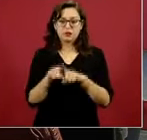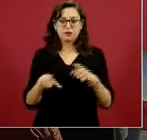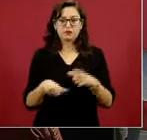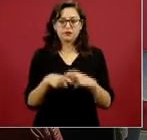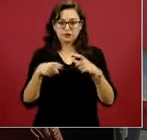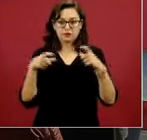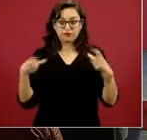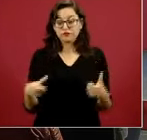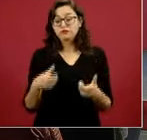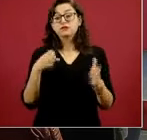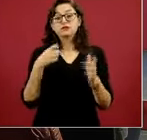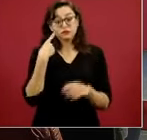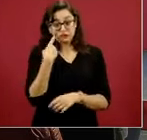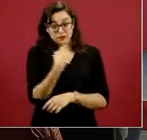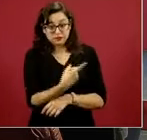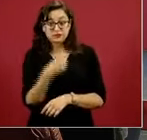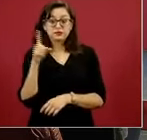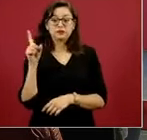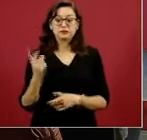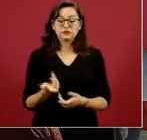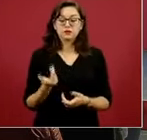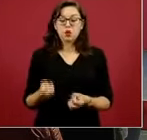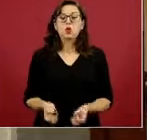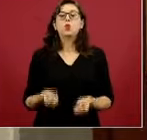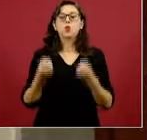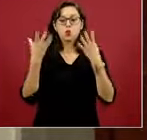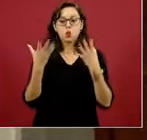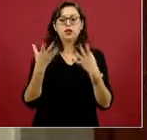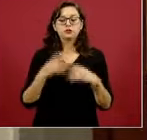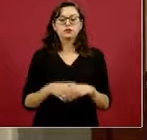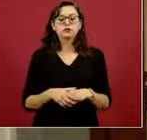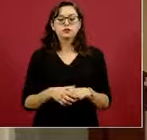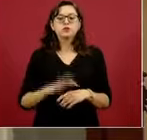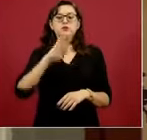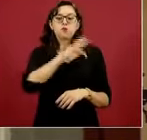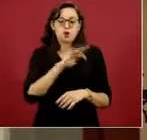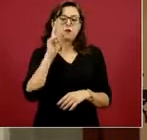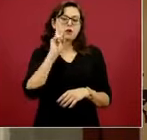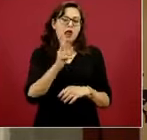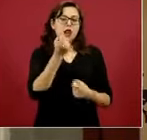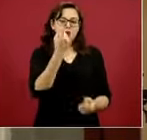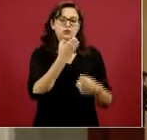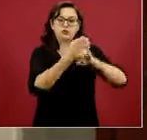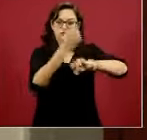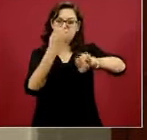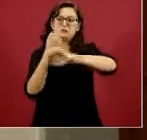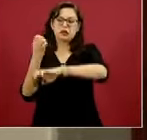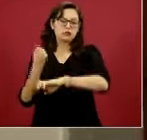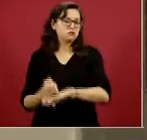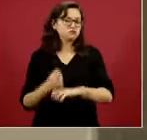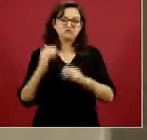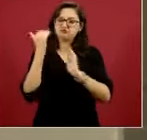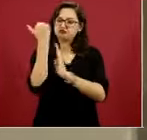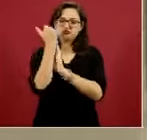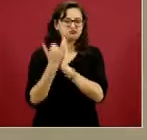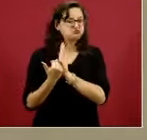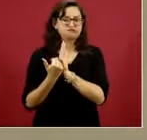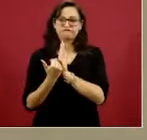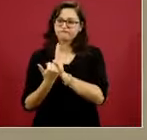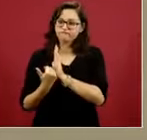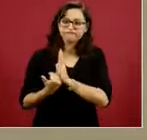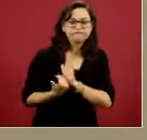este caso estamos graficando los casos estimados, y como pueden ver, vamos a ver algunos estados que presentan estos ascensos o que están en